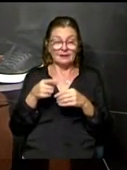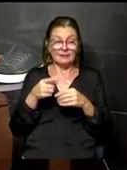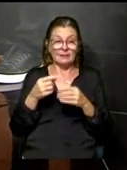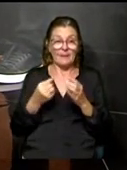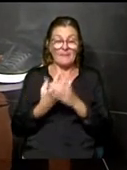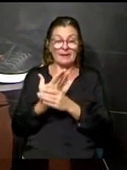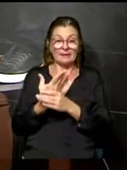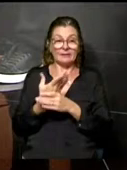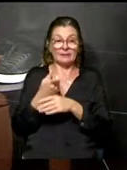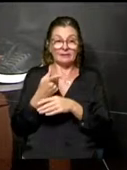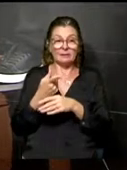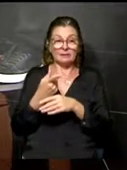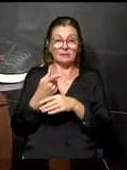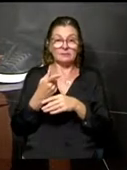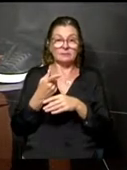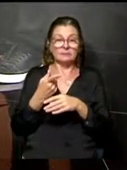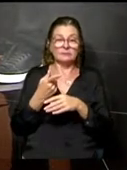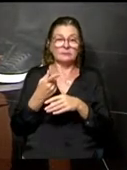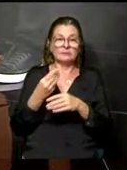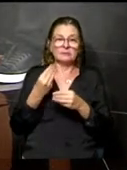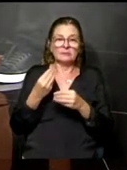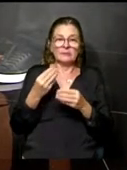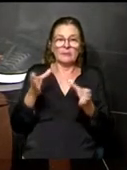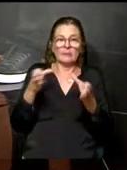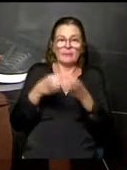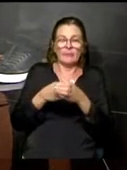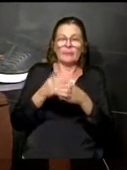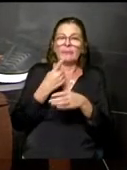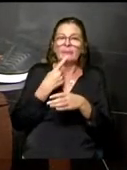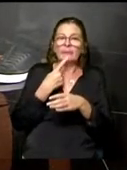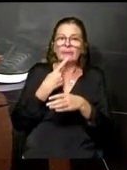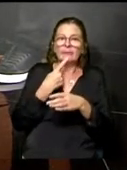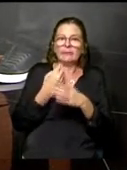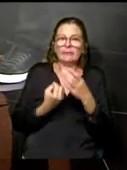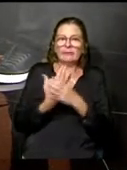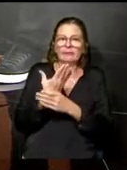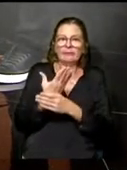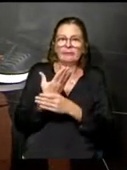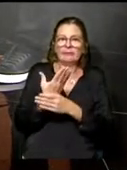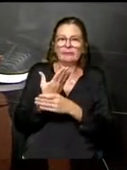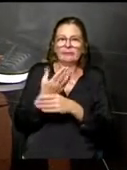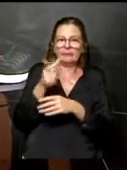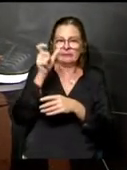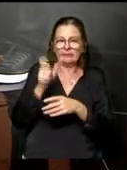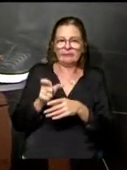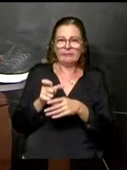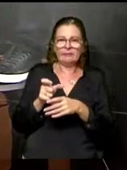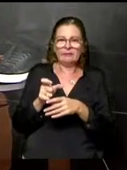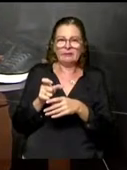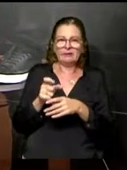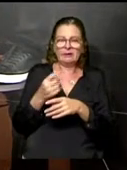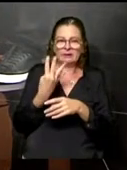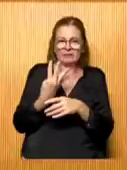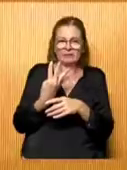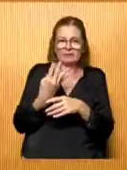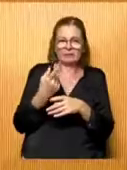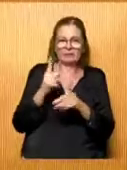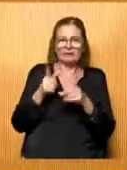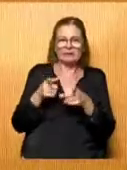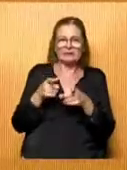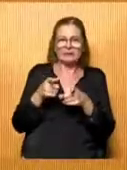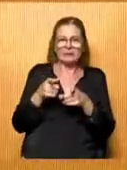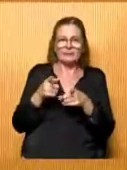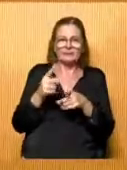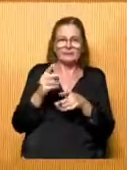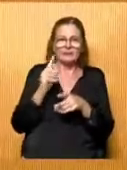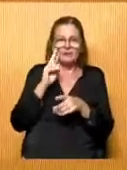de sesión, a qué partido corresponde. O sea, esa intervención a qué legislador o legisladora de los 4 cuerpos y